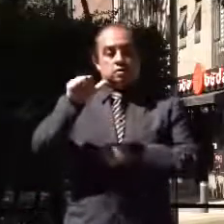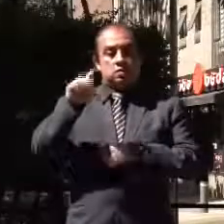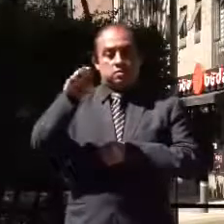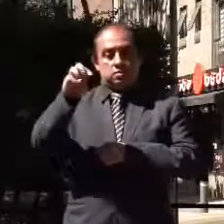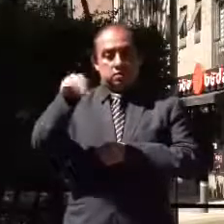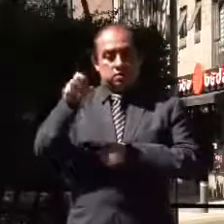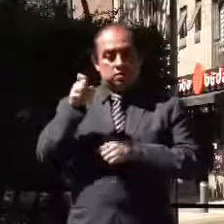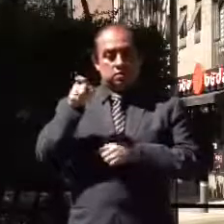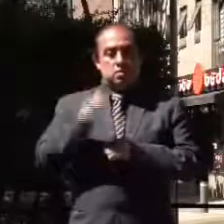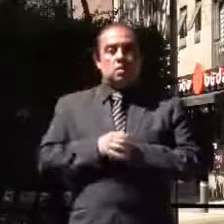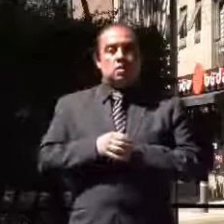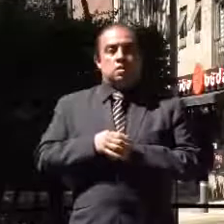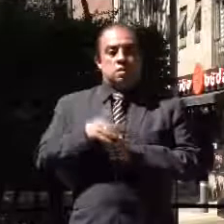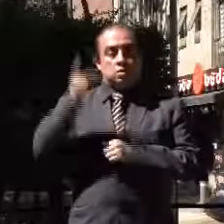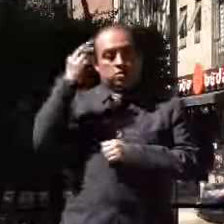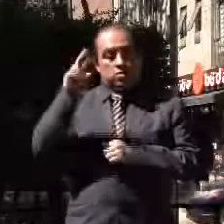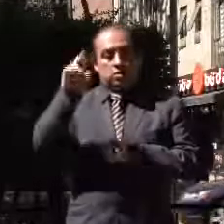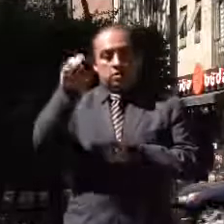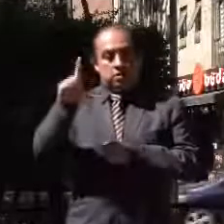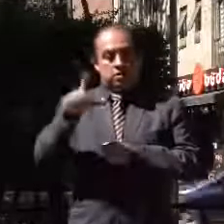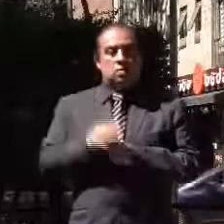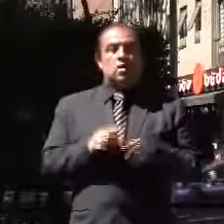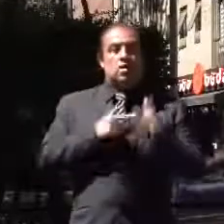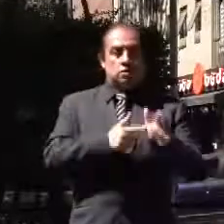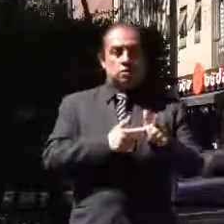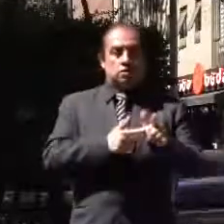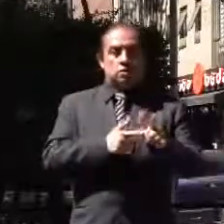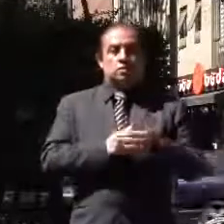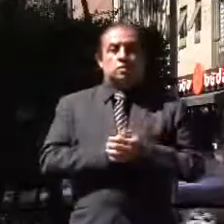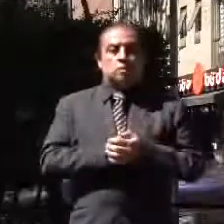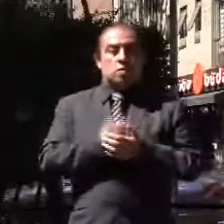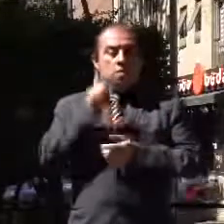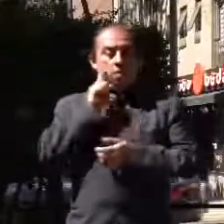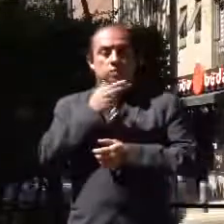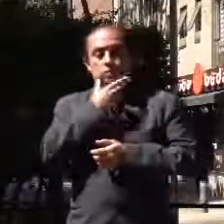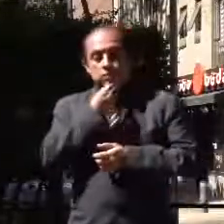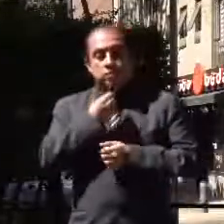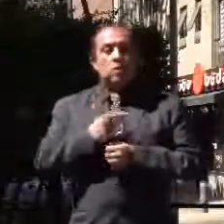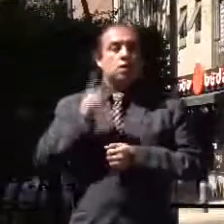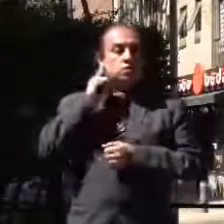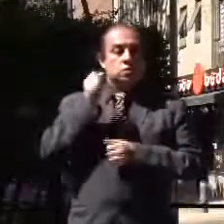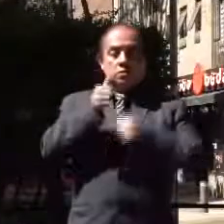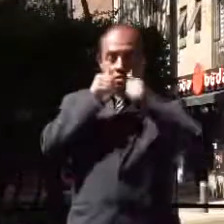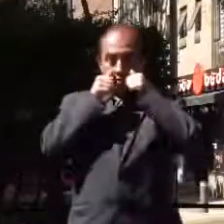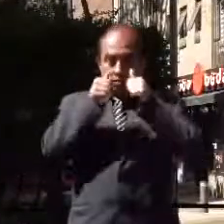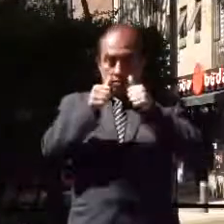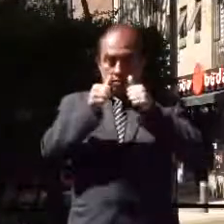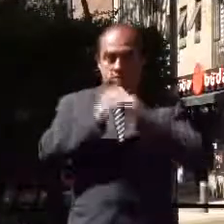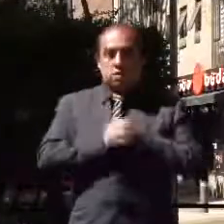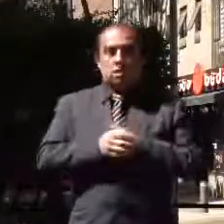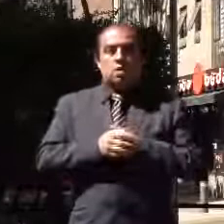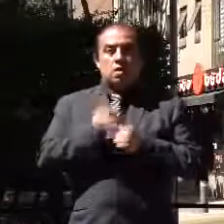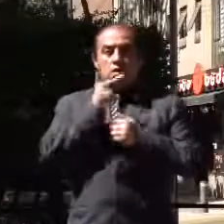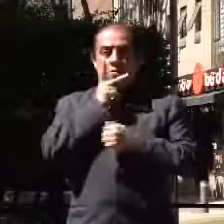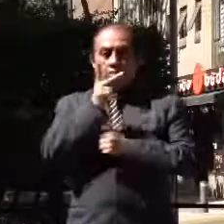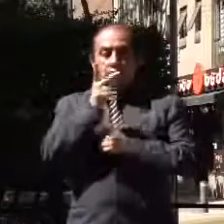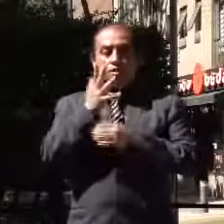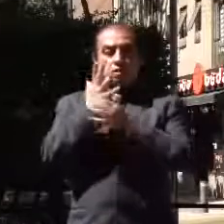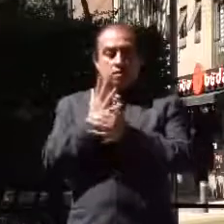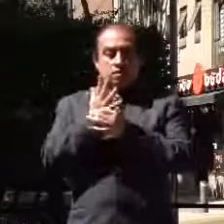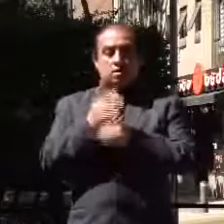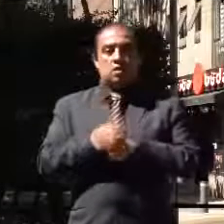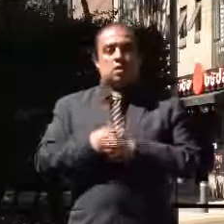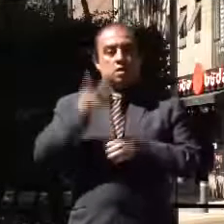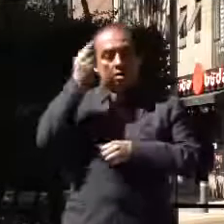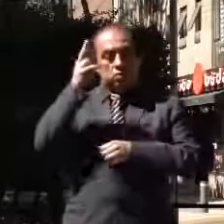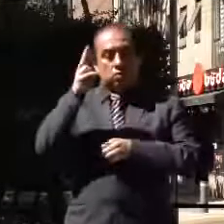Carmona Paredes. A continuación, señoras y señores, escuchemos con atención el mensaje que nos dirige la doctora Claudia Sheinbaum